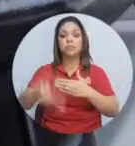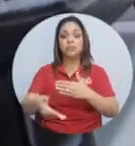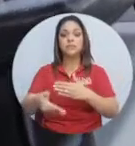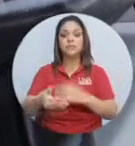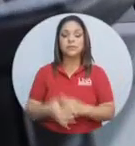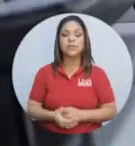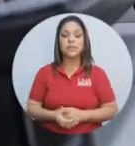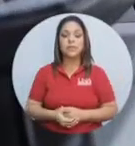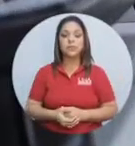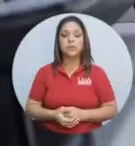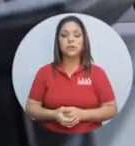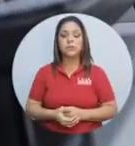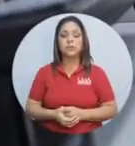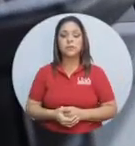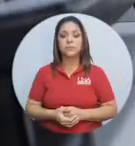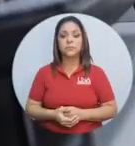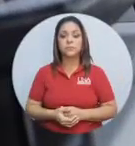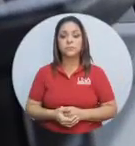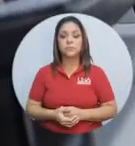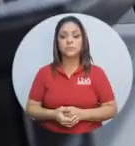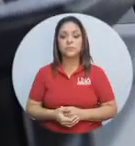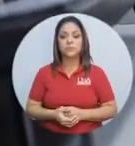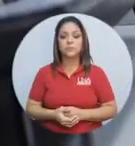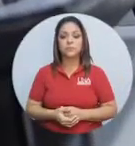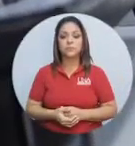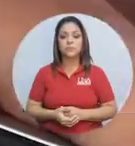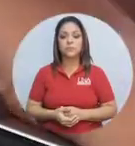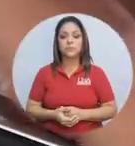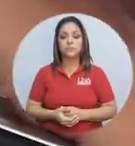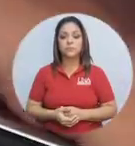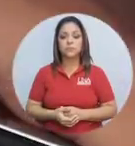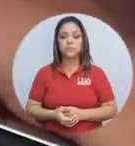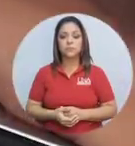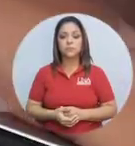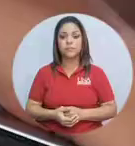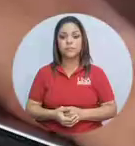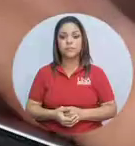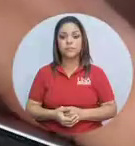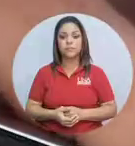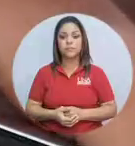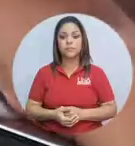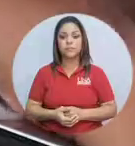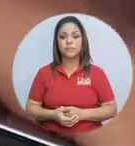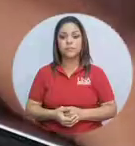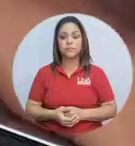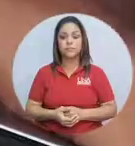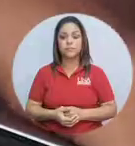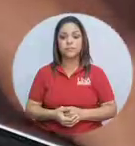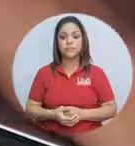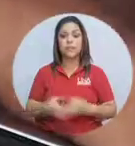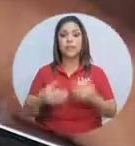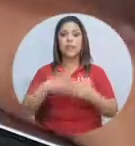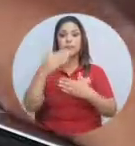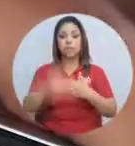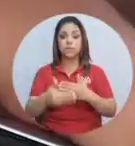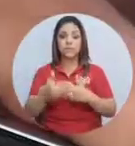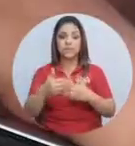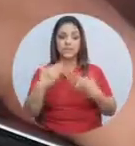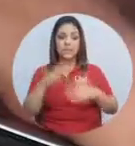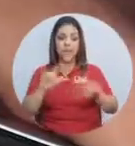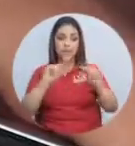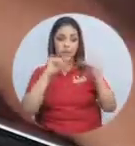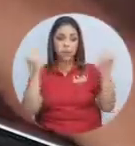que de repente a la hora de copiarle al resto del grupo el acosado o